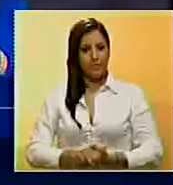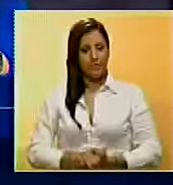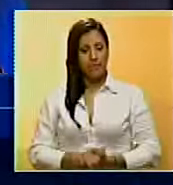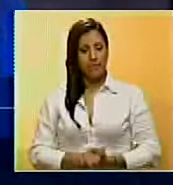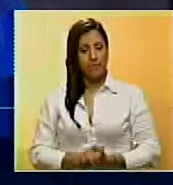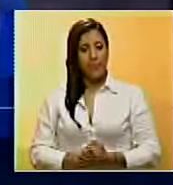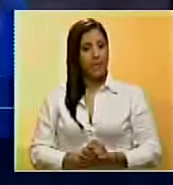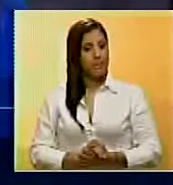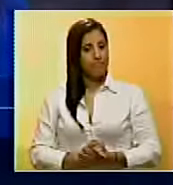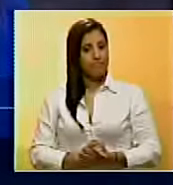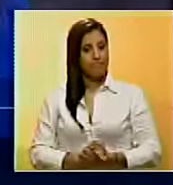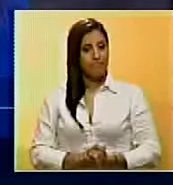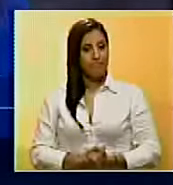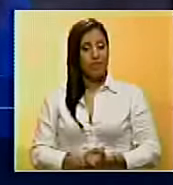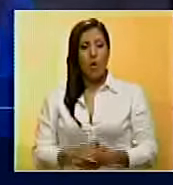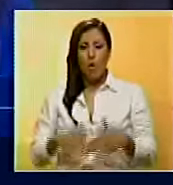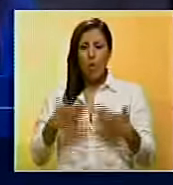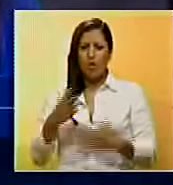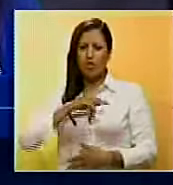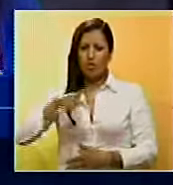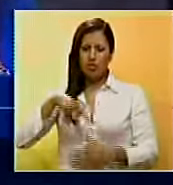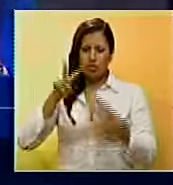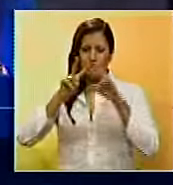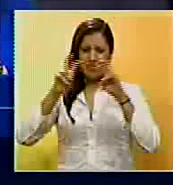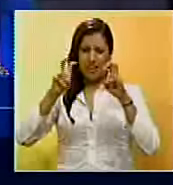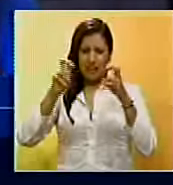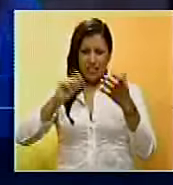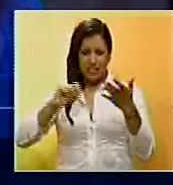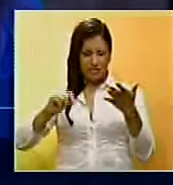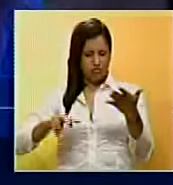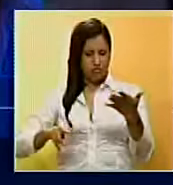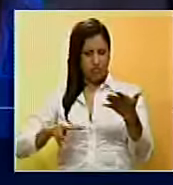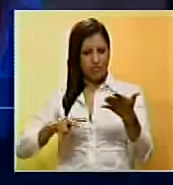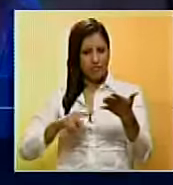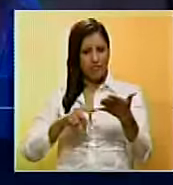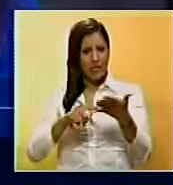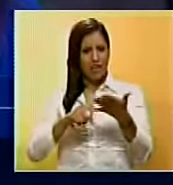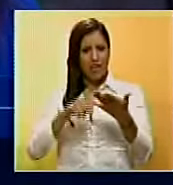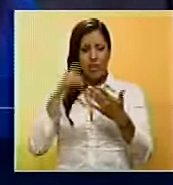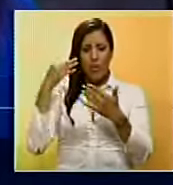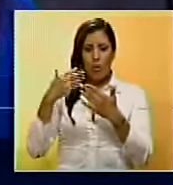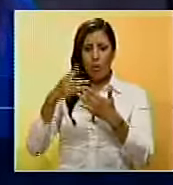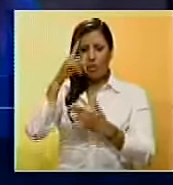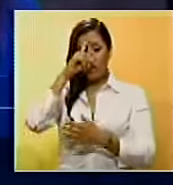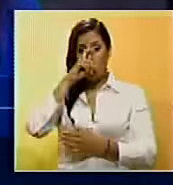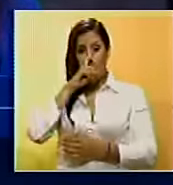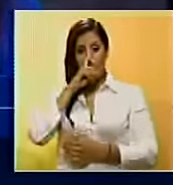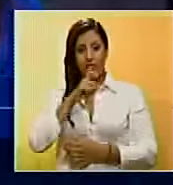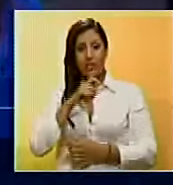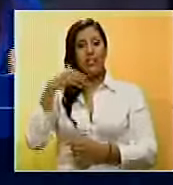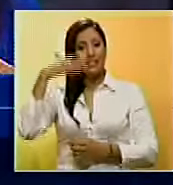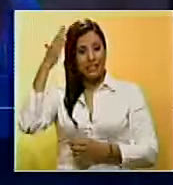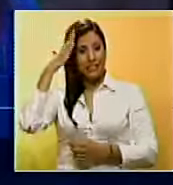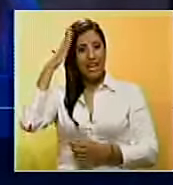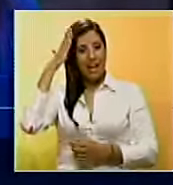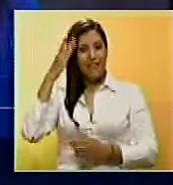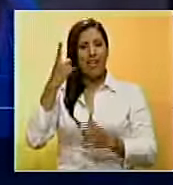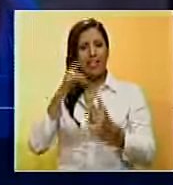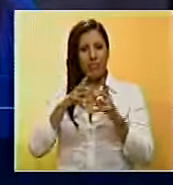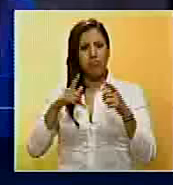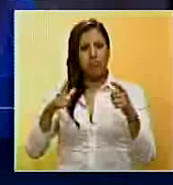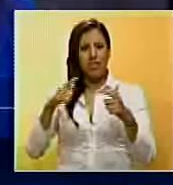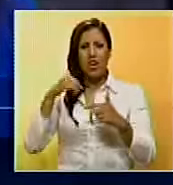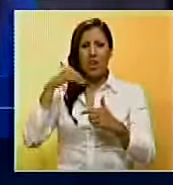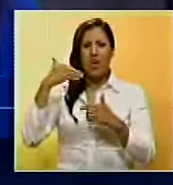Unidos. Cuando nosotros revisamos lo que ha ocurrido en este último año, sabemos que se ha desplegado